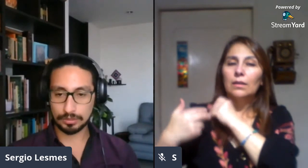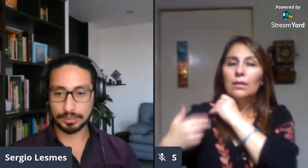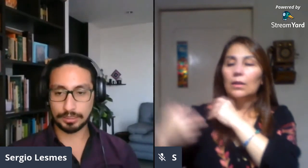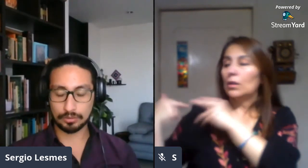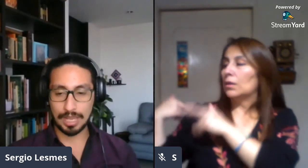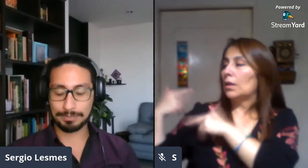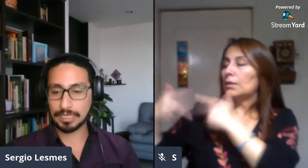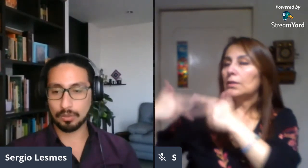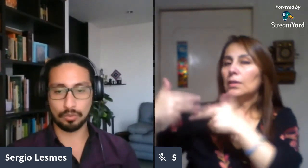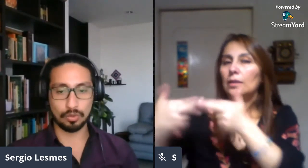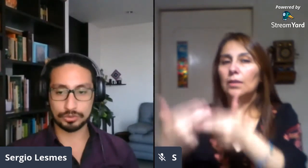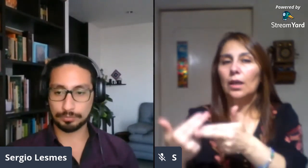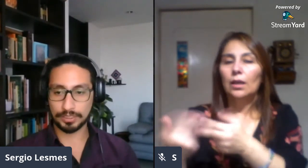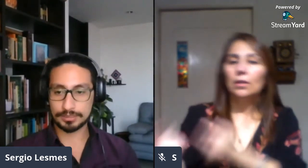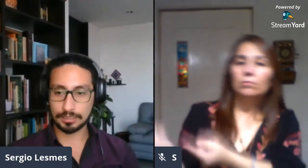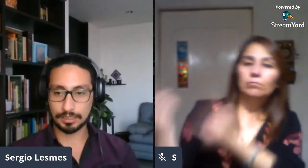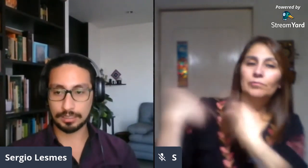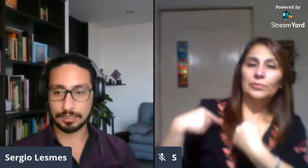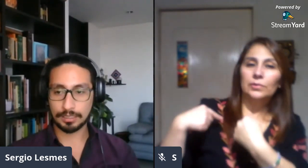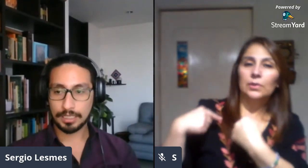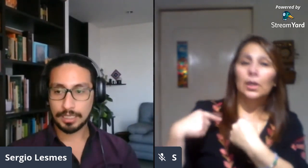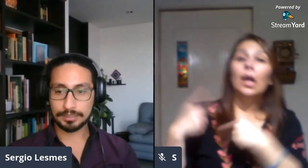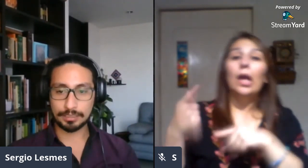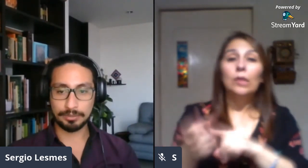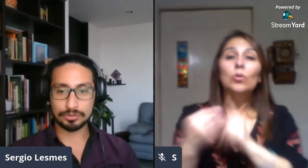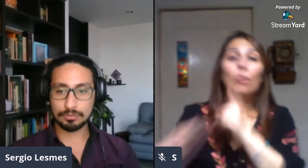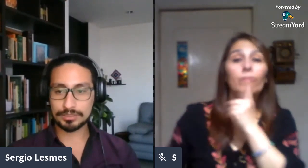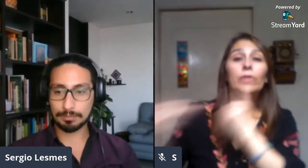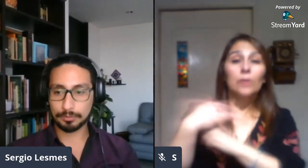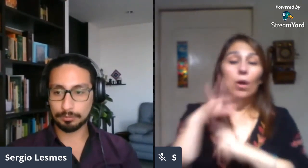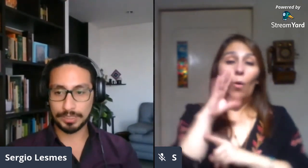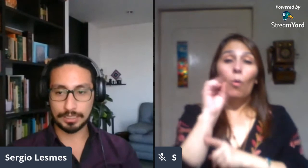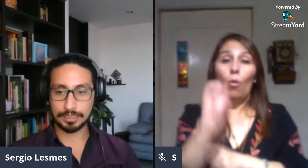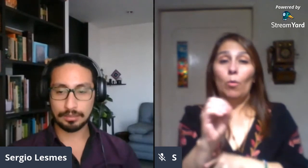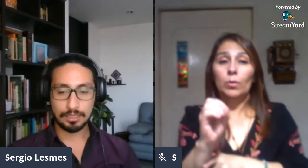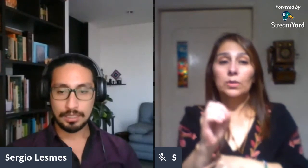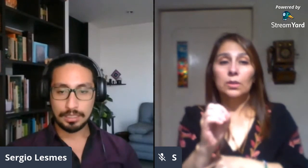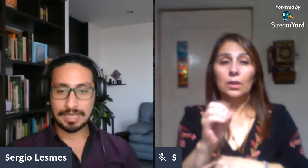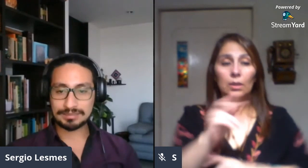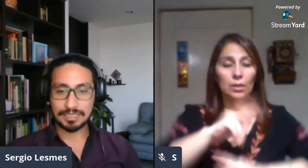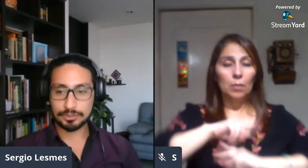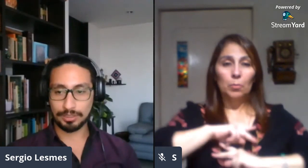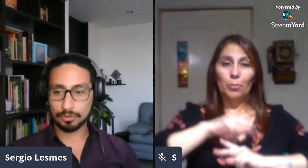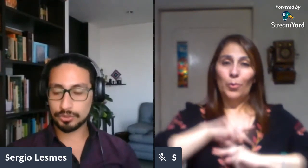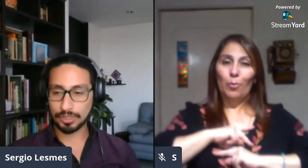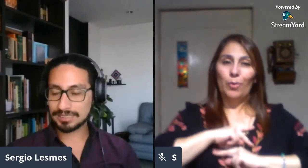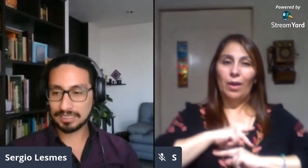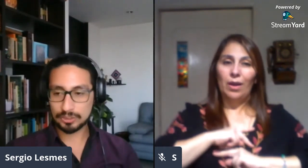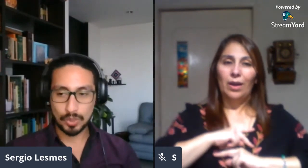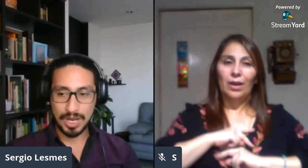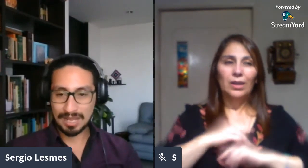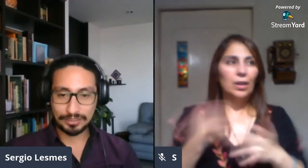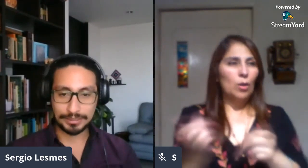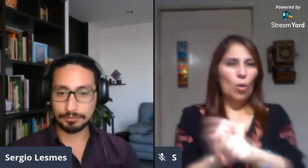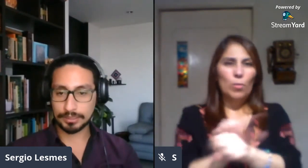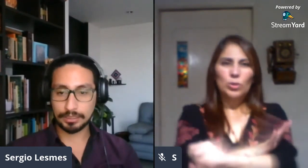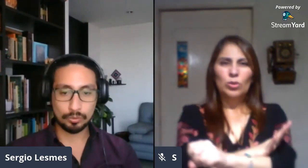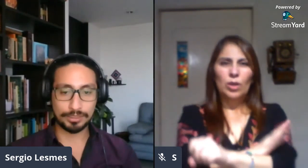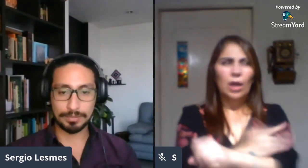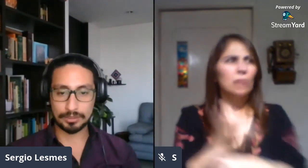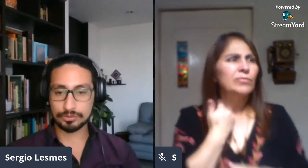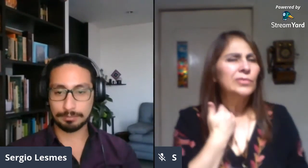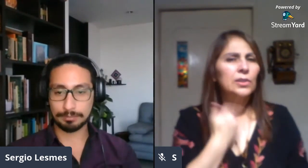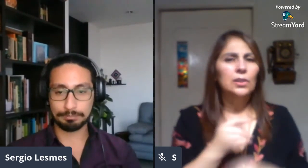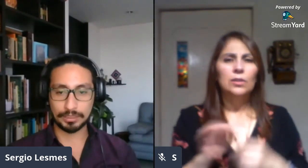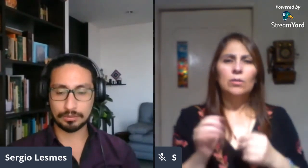decirlo, ha implicado un costo, pues, en términos de nuestra propia castración emocional, sexual, afectiva, que